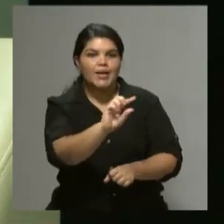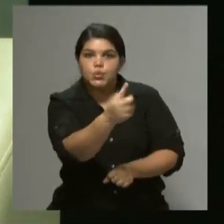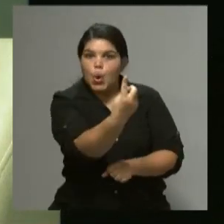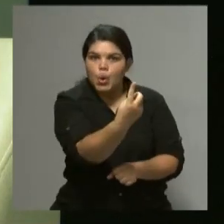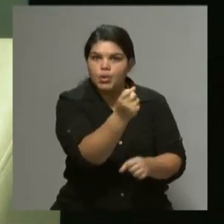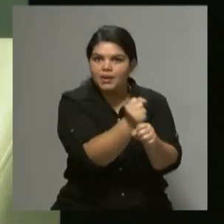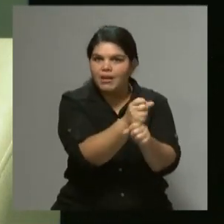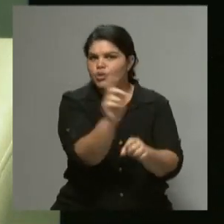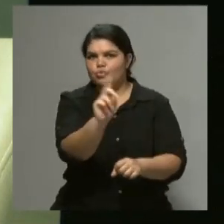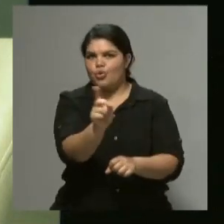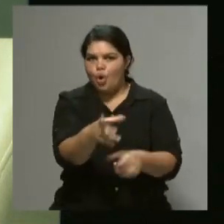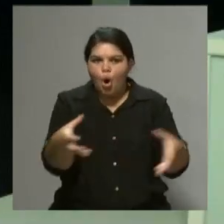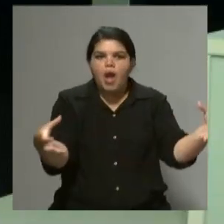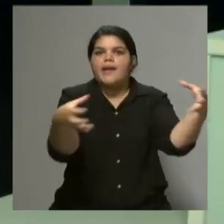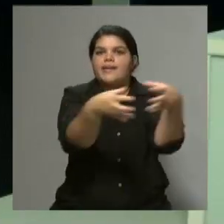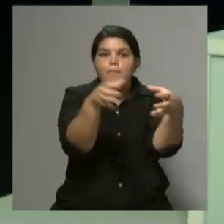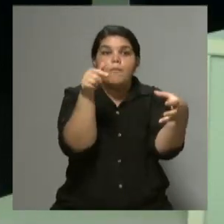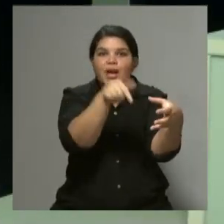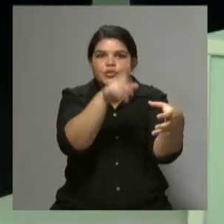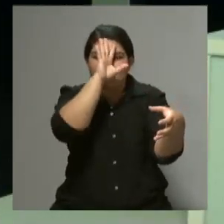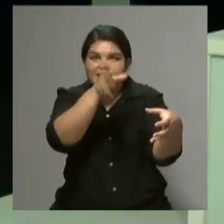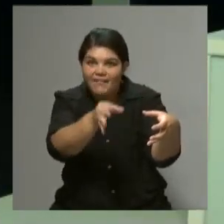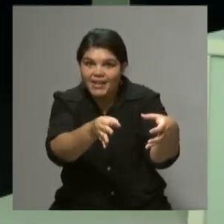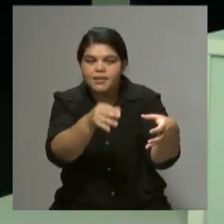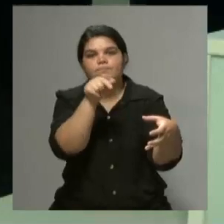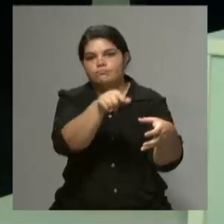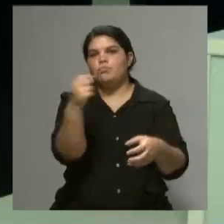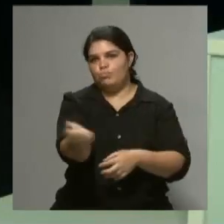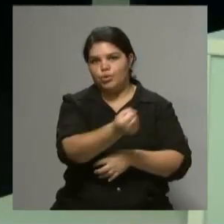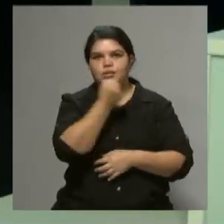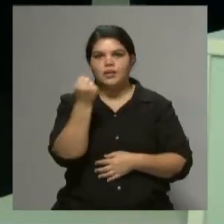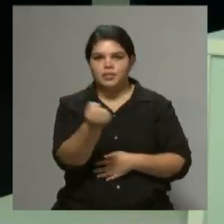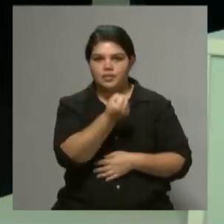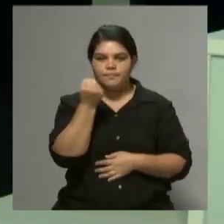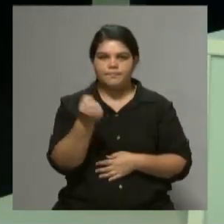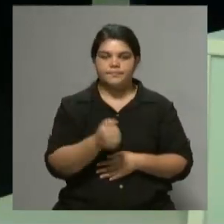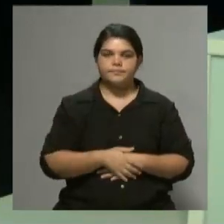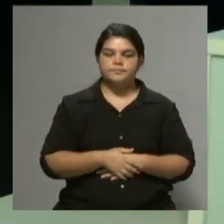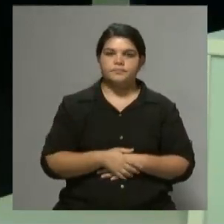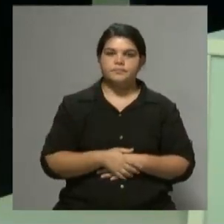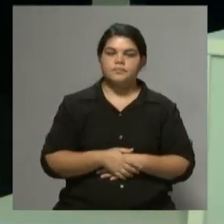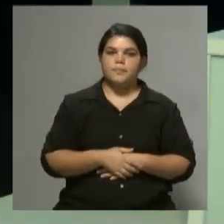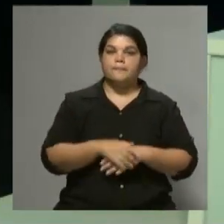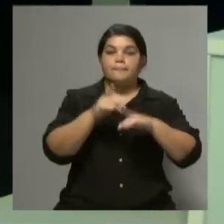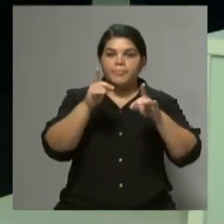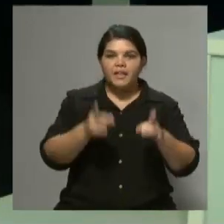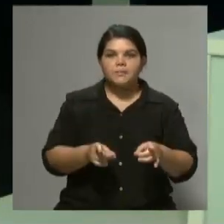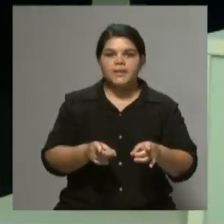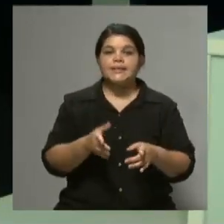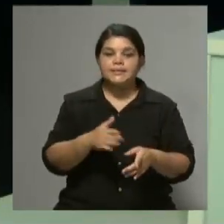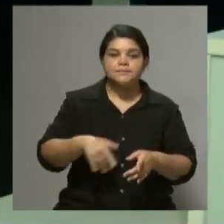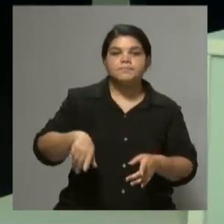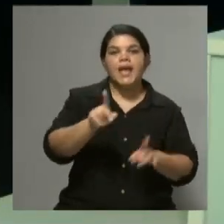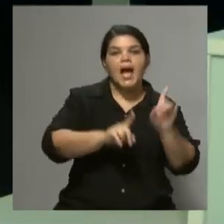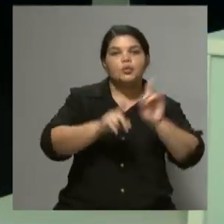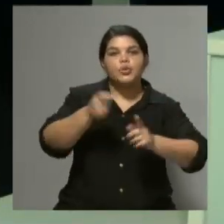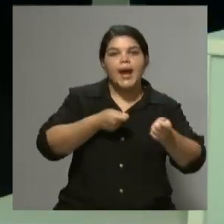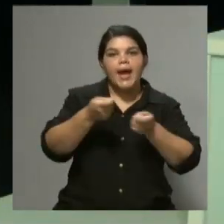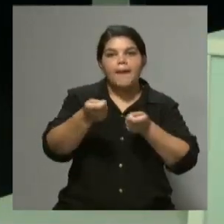Así que sí. Hay empresas en el mundo que, bueno, son ejemplo porque dicen, bueno, estimulan a sus empleados